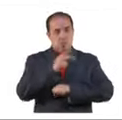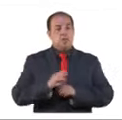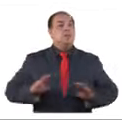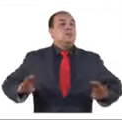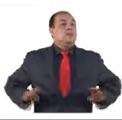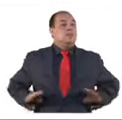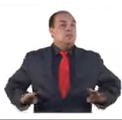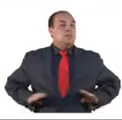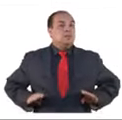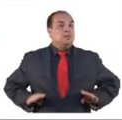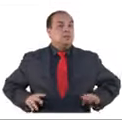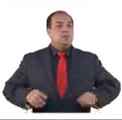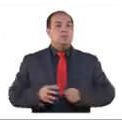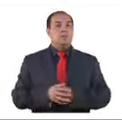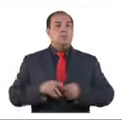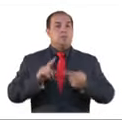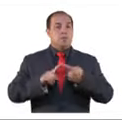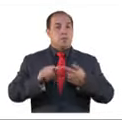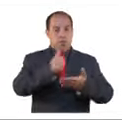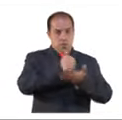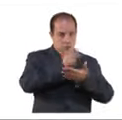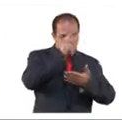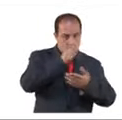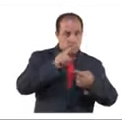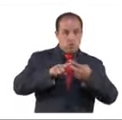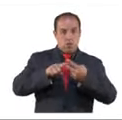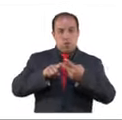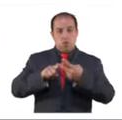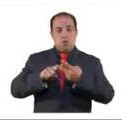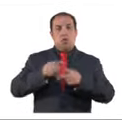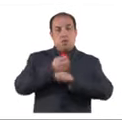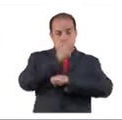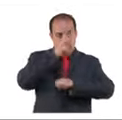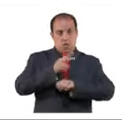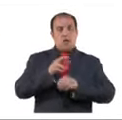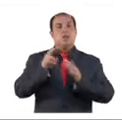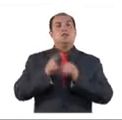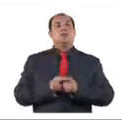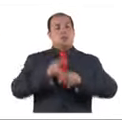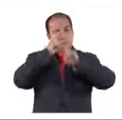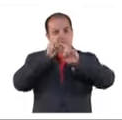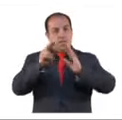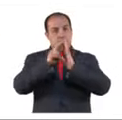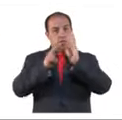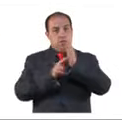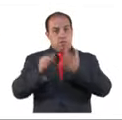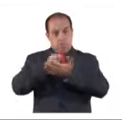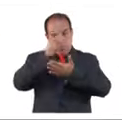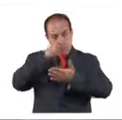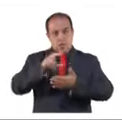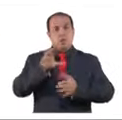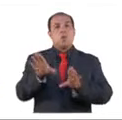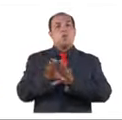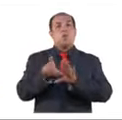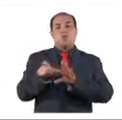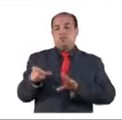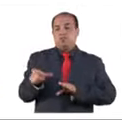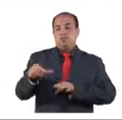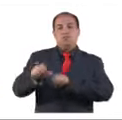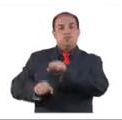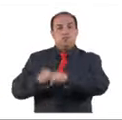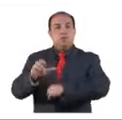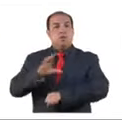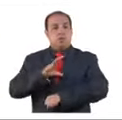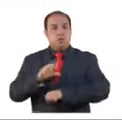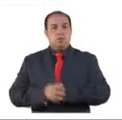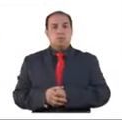características, tanto del lado de la ciudad como del lado del Estado de México, cumpliera con las normas de la Ciudad de México sobre cómo deben de ser las ciclovías. Entonces, una ciclovía que, digamos, era indistinguible